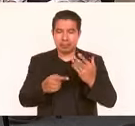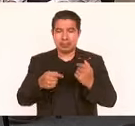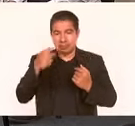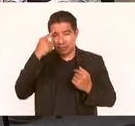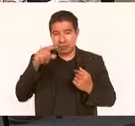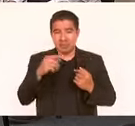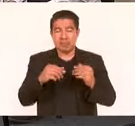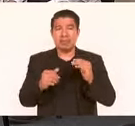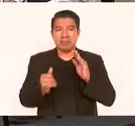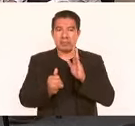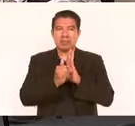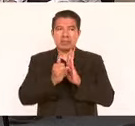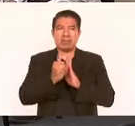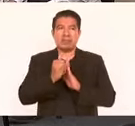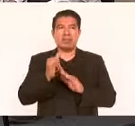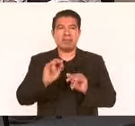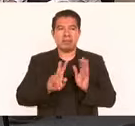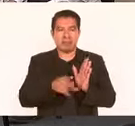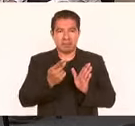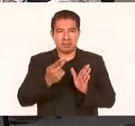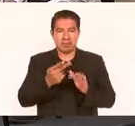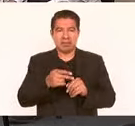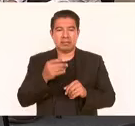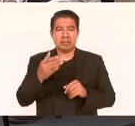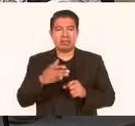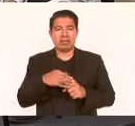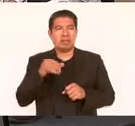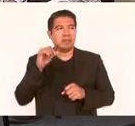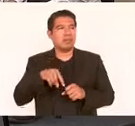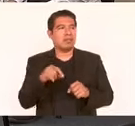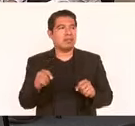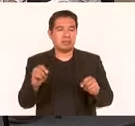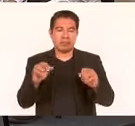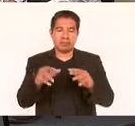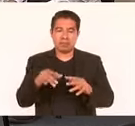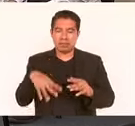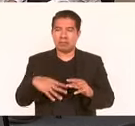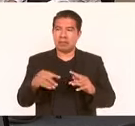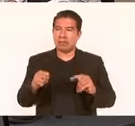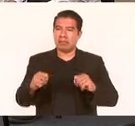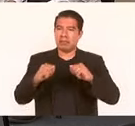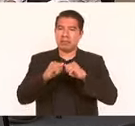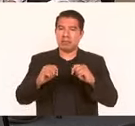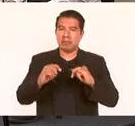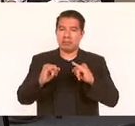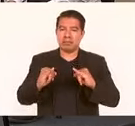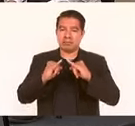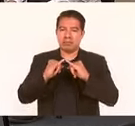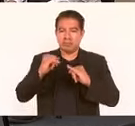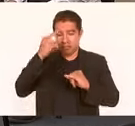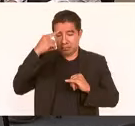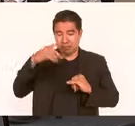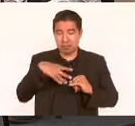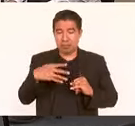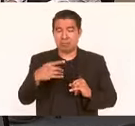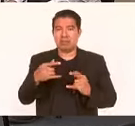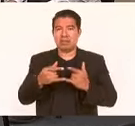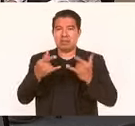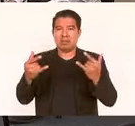reconstrucción en este templo que es historia y que